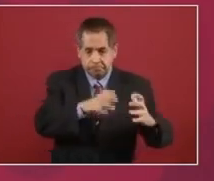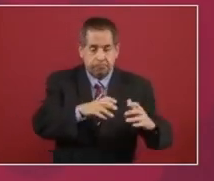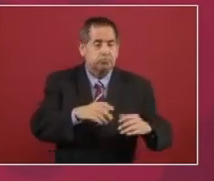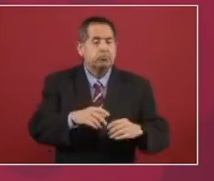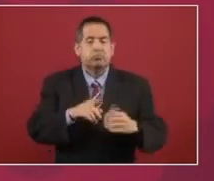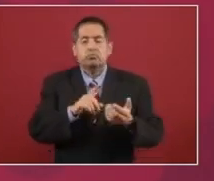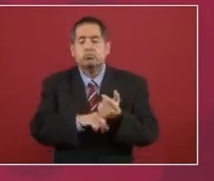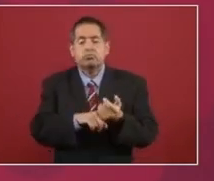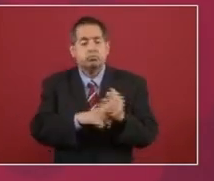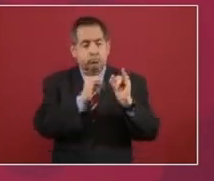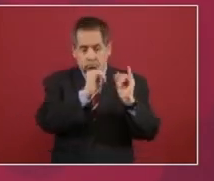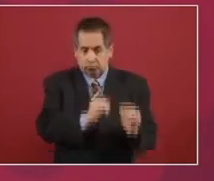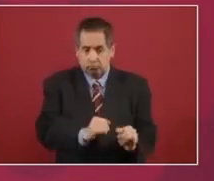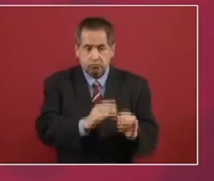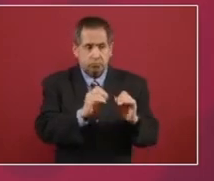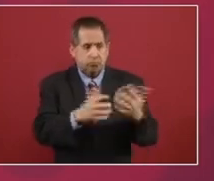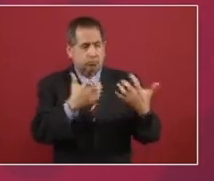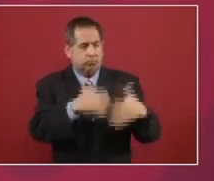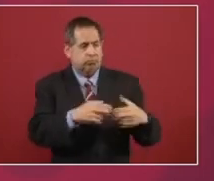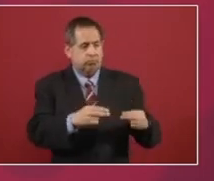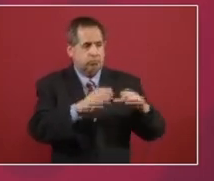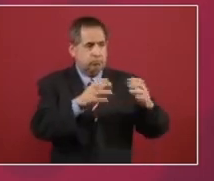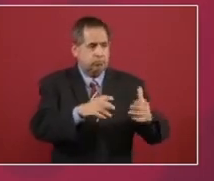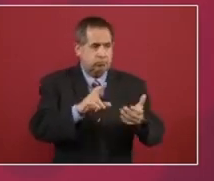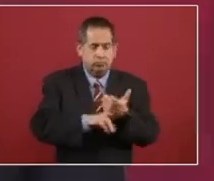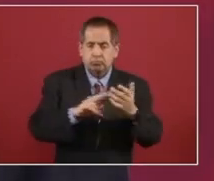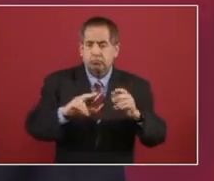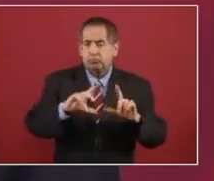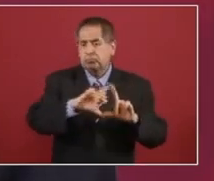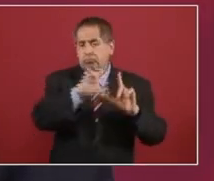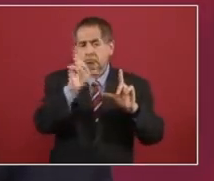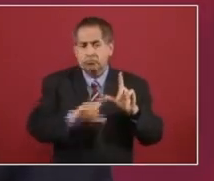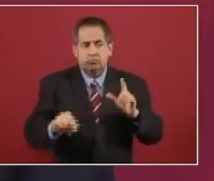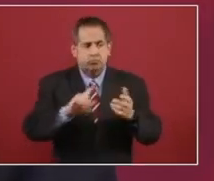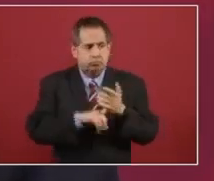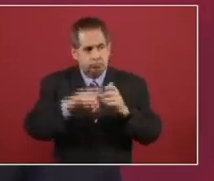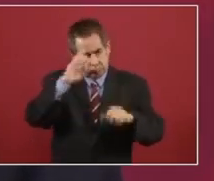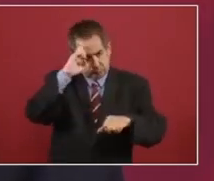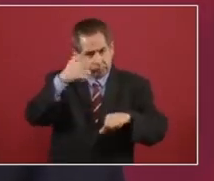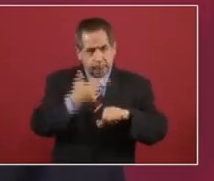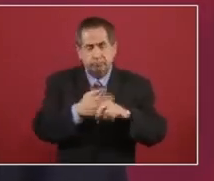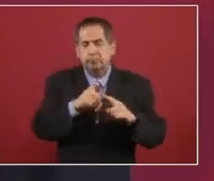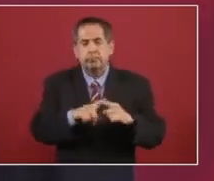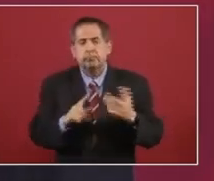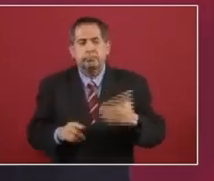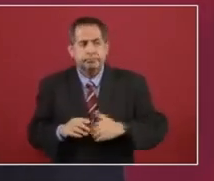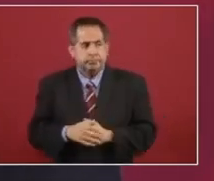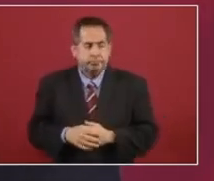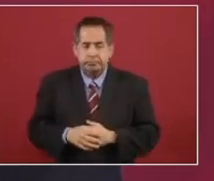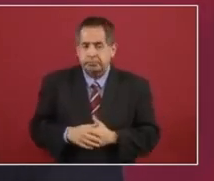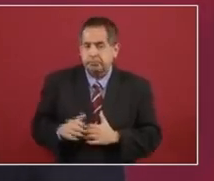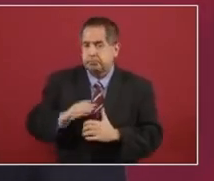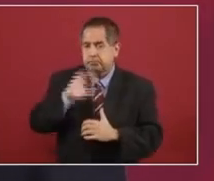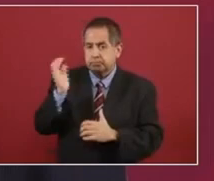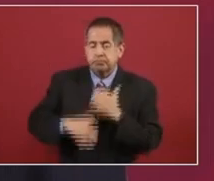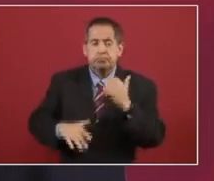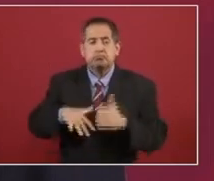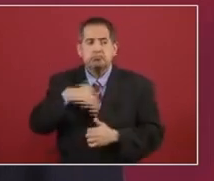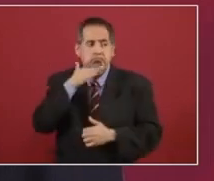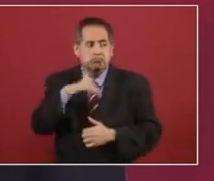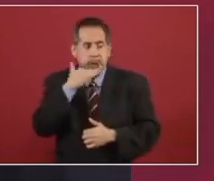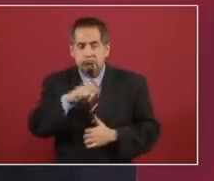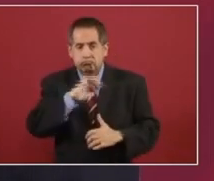personas en lo individual o de empresas nacionales o extranjeras. Se termina la